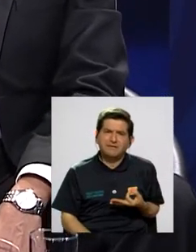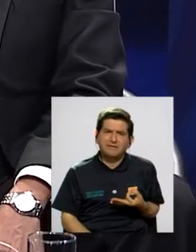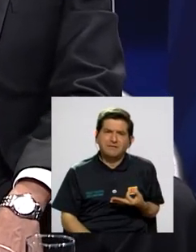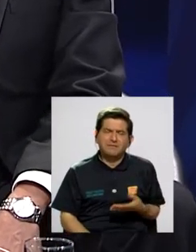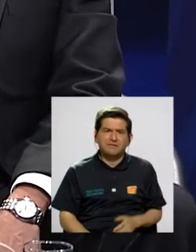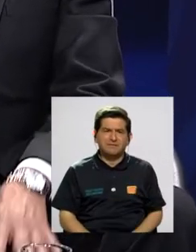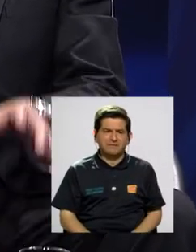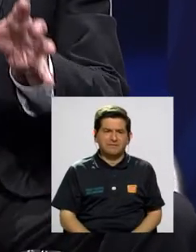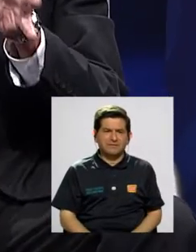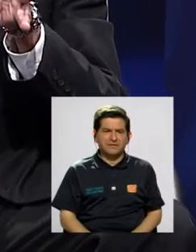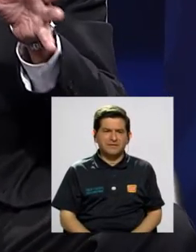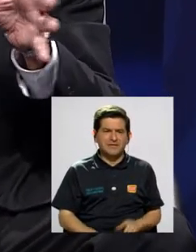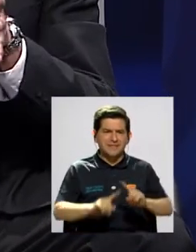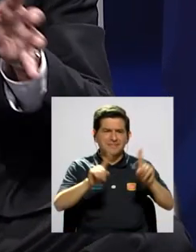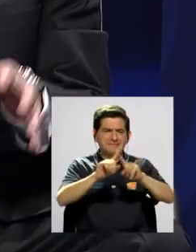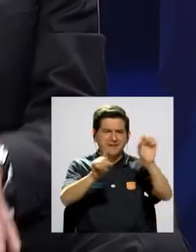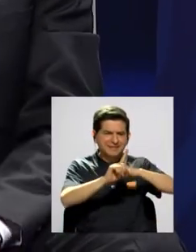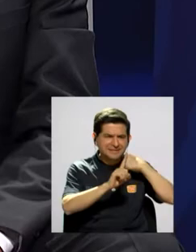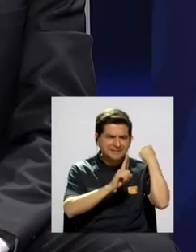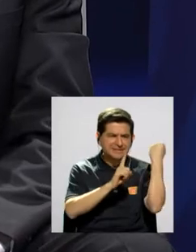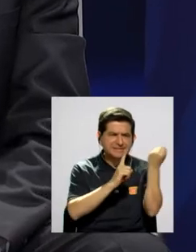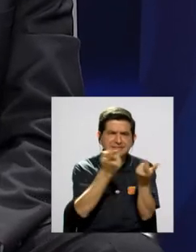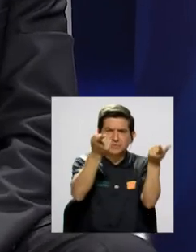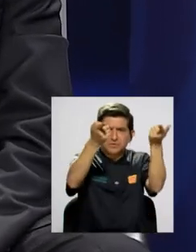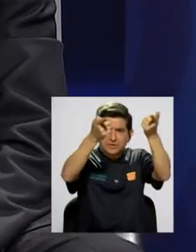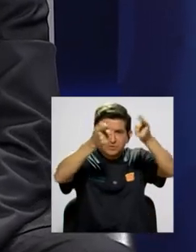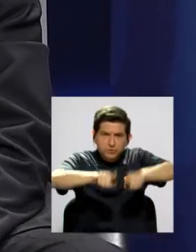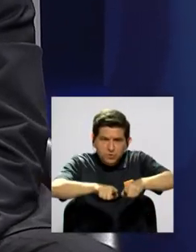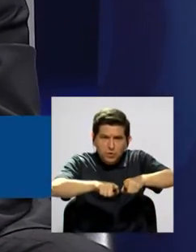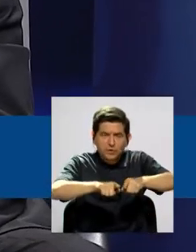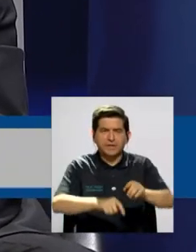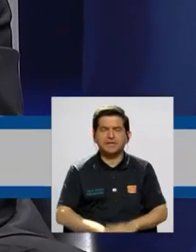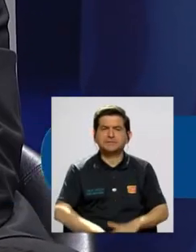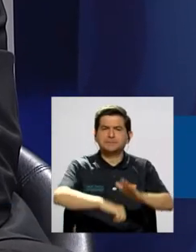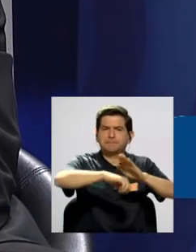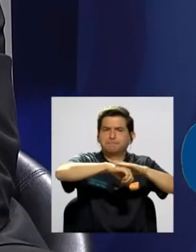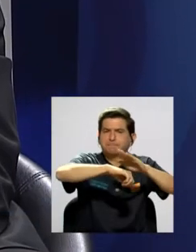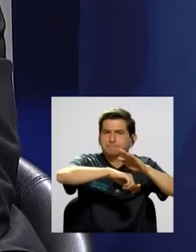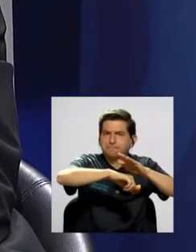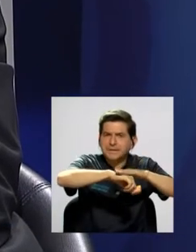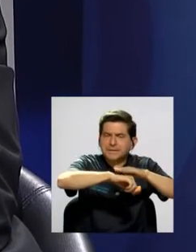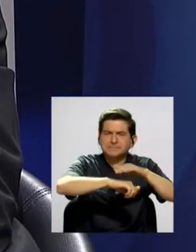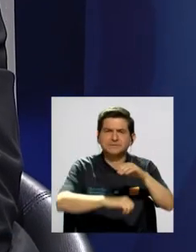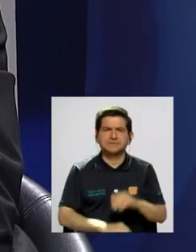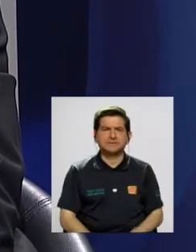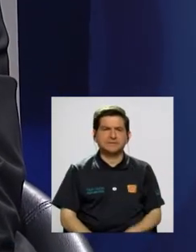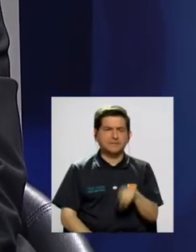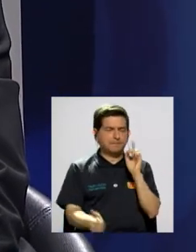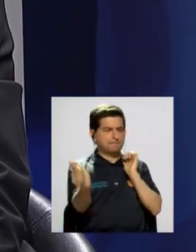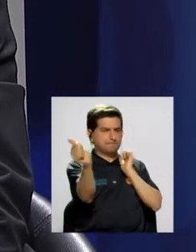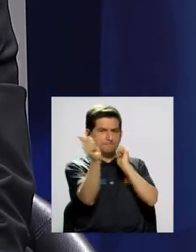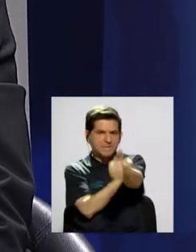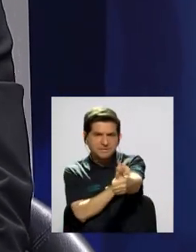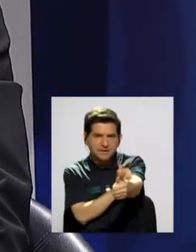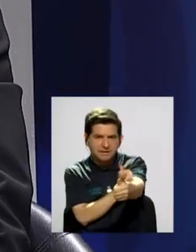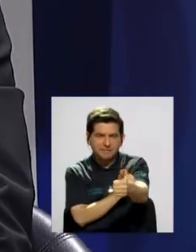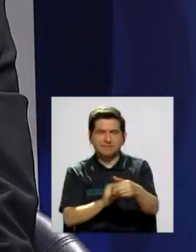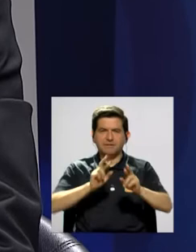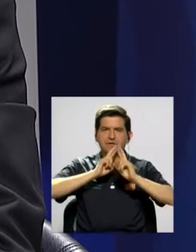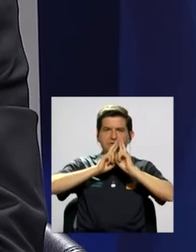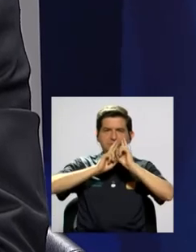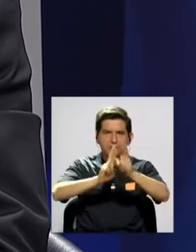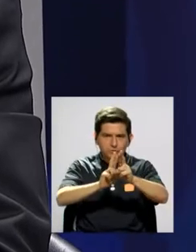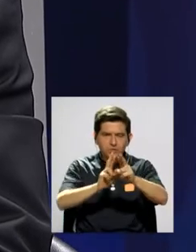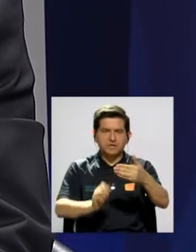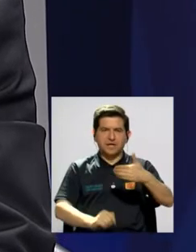un conjunto de circunstancias que lograron inclusive superar los resultados